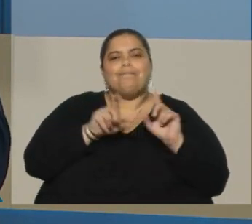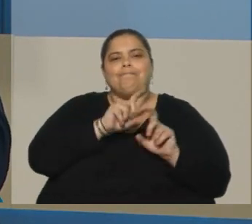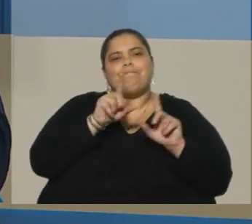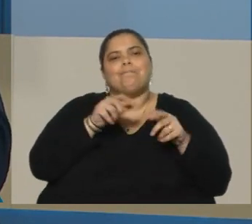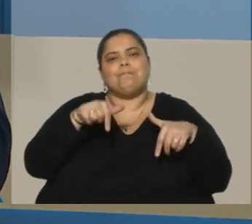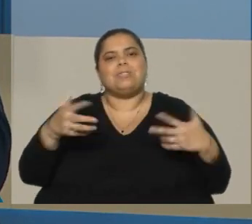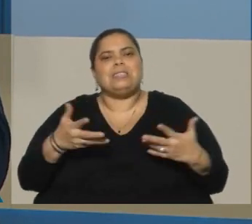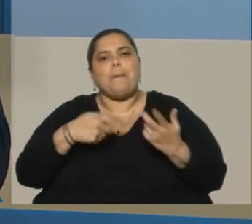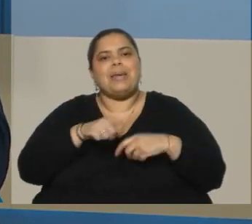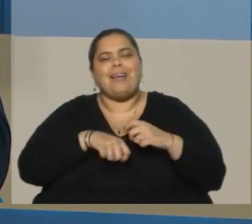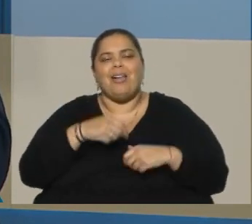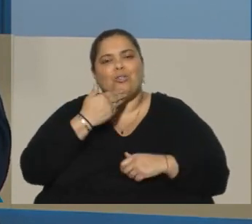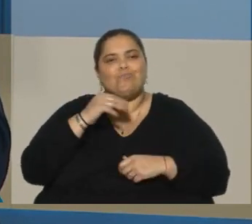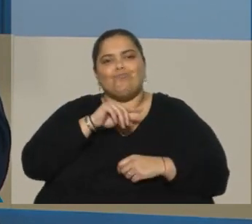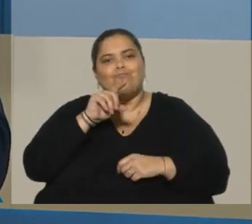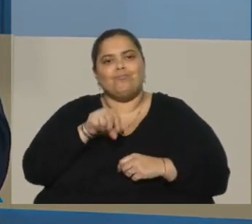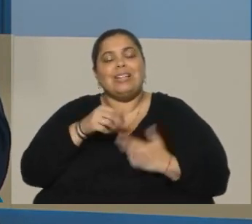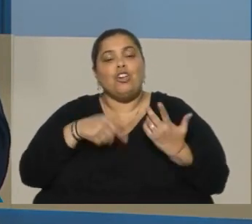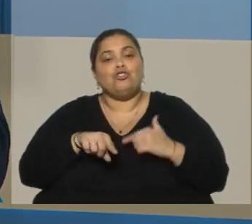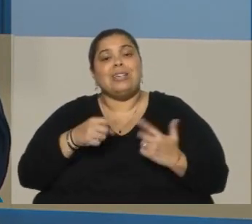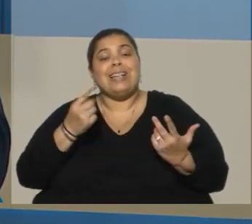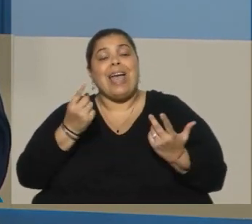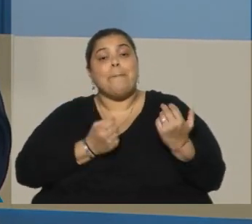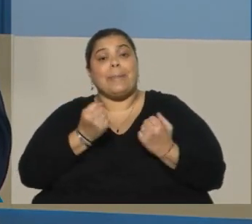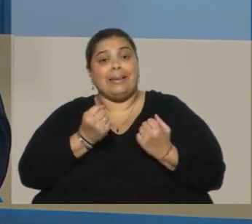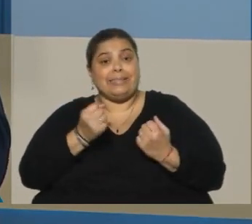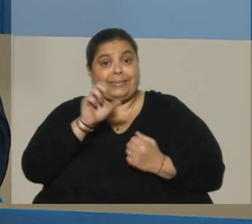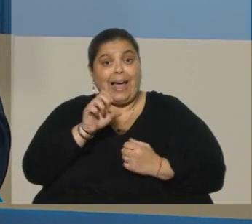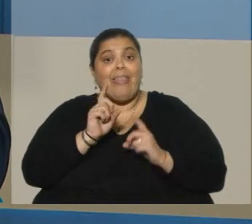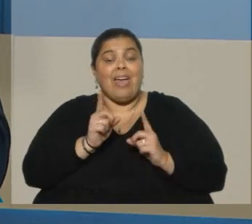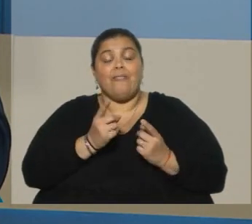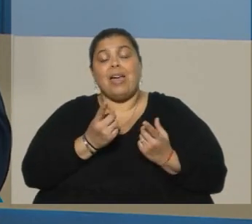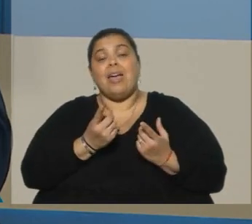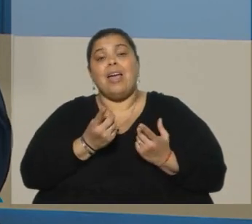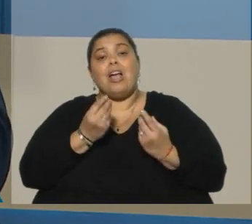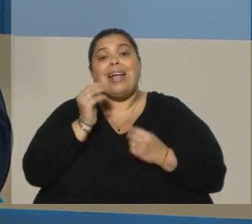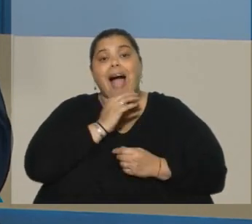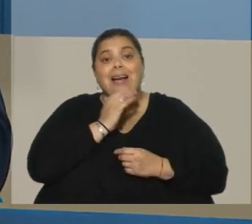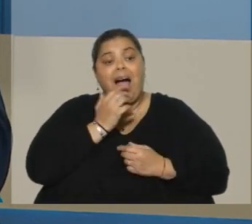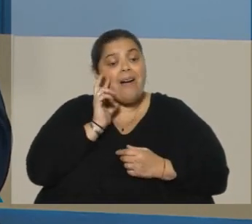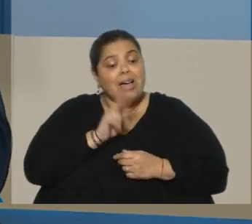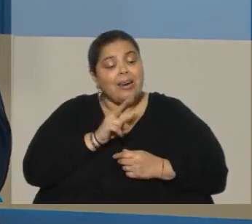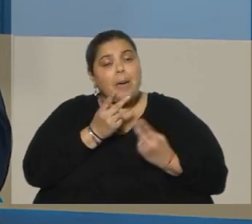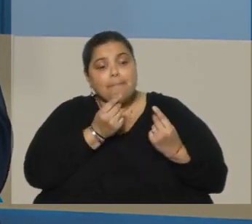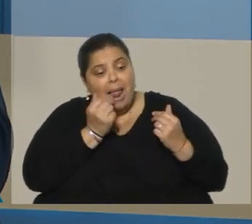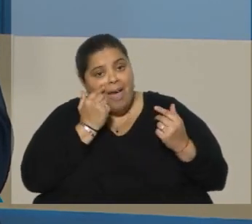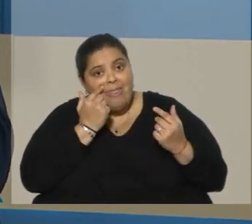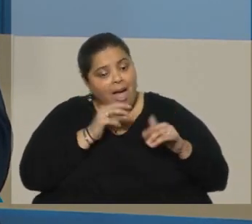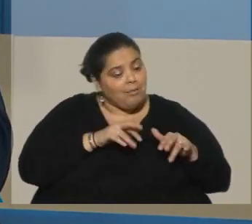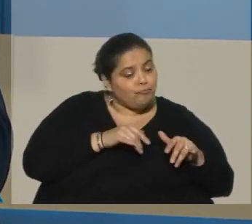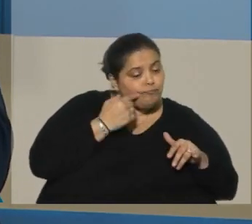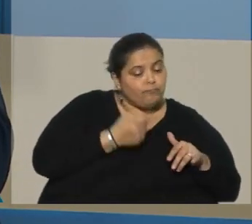mercados, las empresas se tienen que manejar por la caja. La empresa tiene que mirar, tiene que tener muy controlados